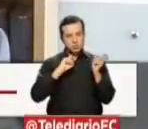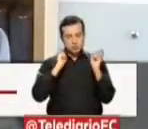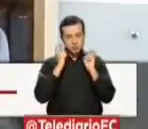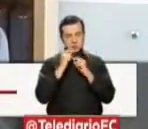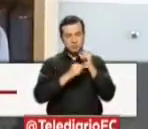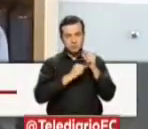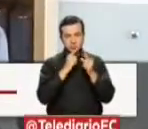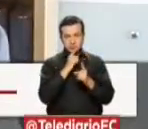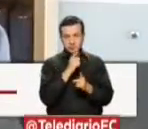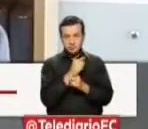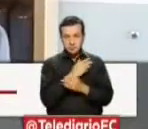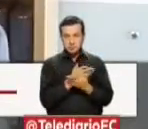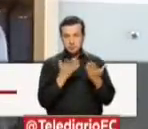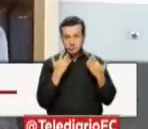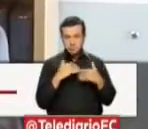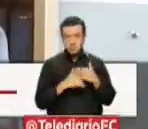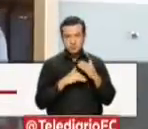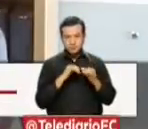país que